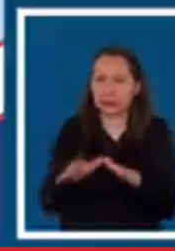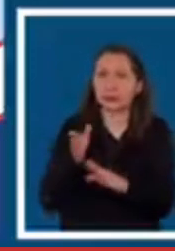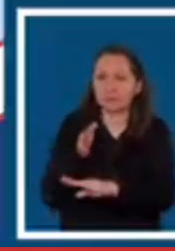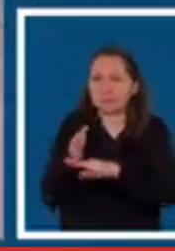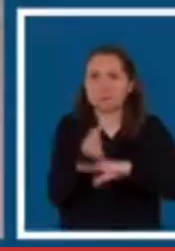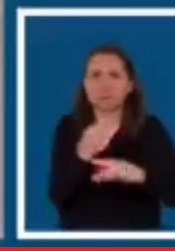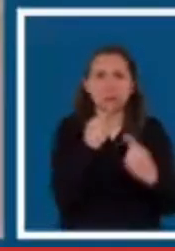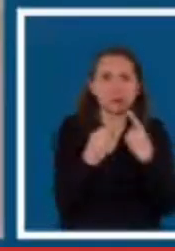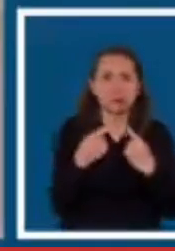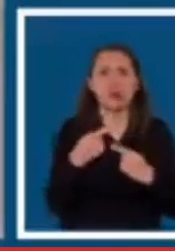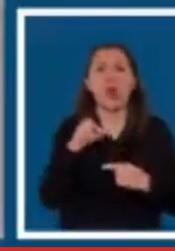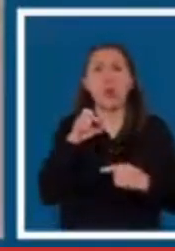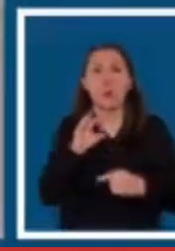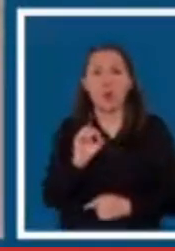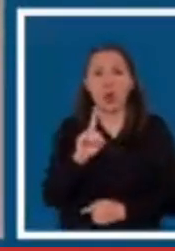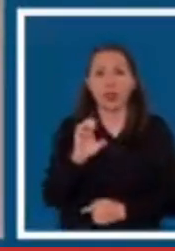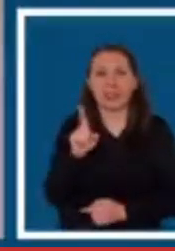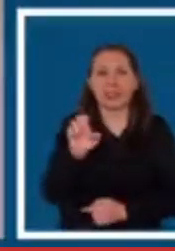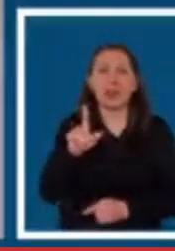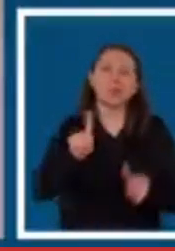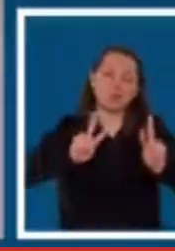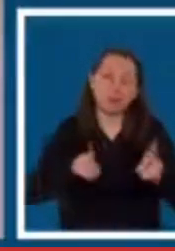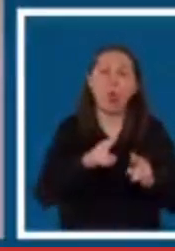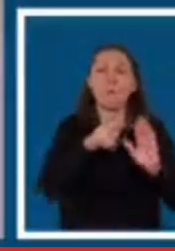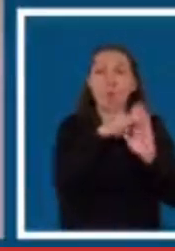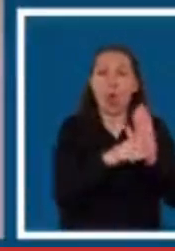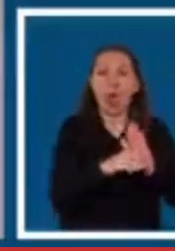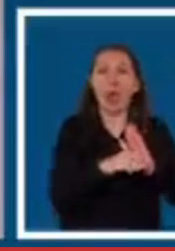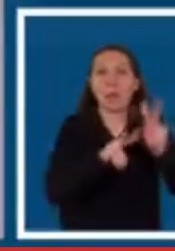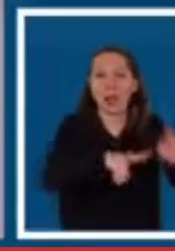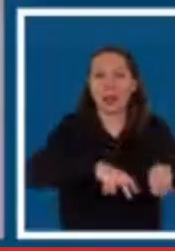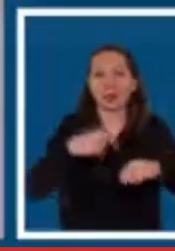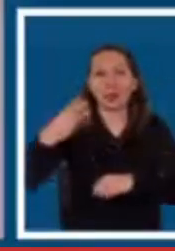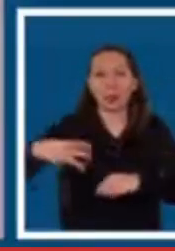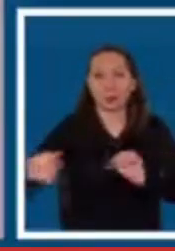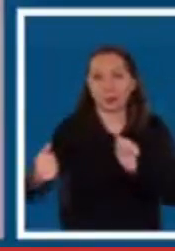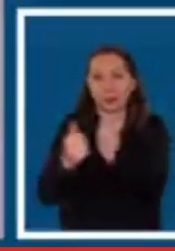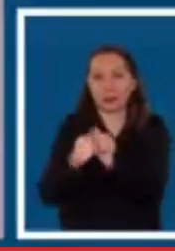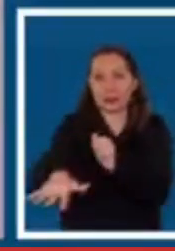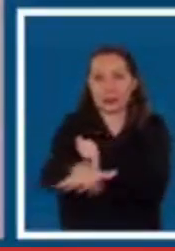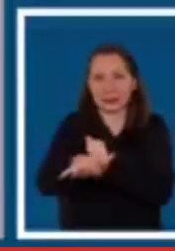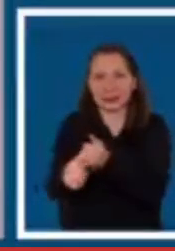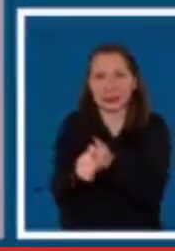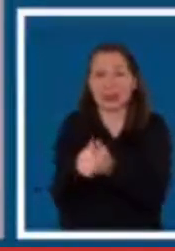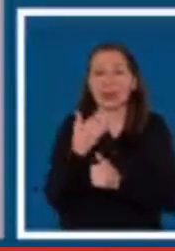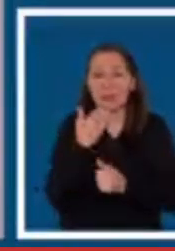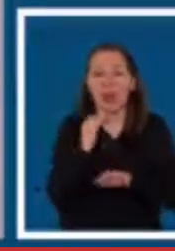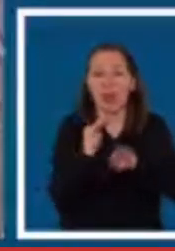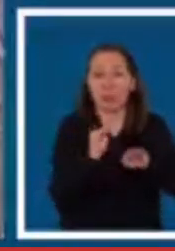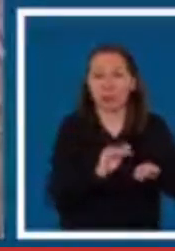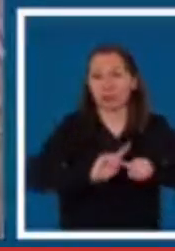los procesales que son los programas de agricultura con los municipios los territorios Y por cierto para tener apoyo